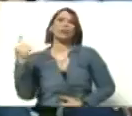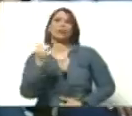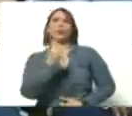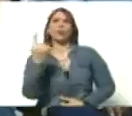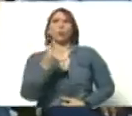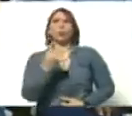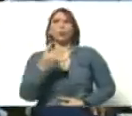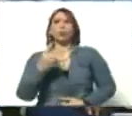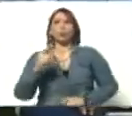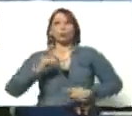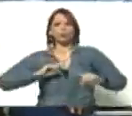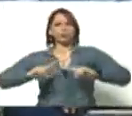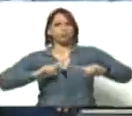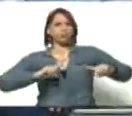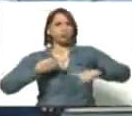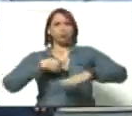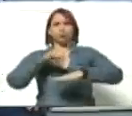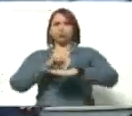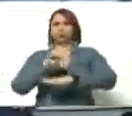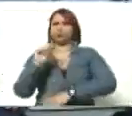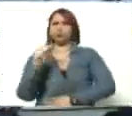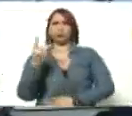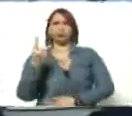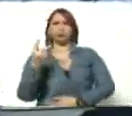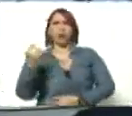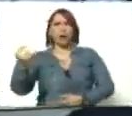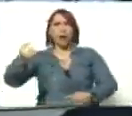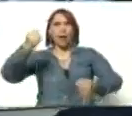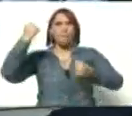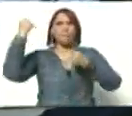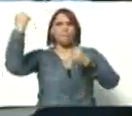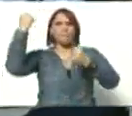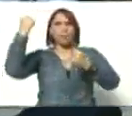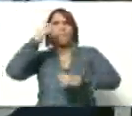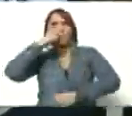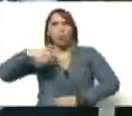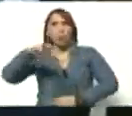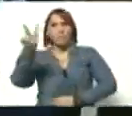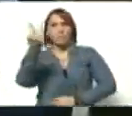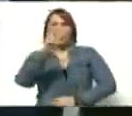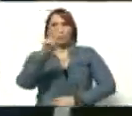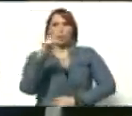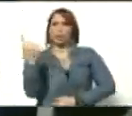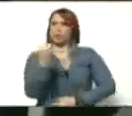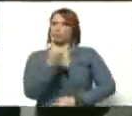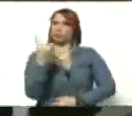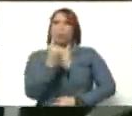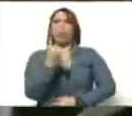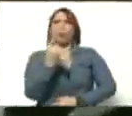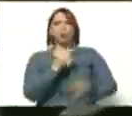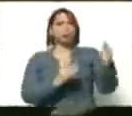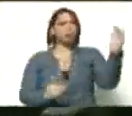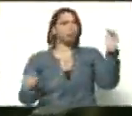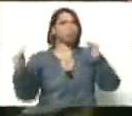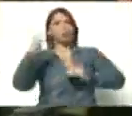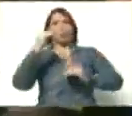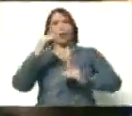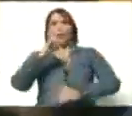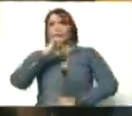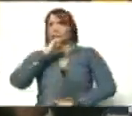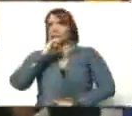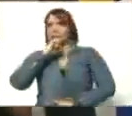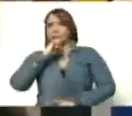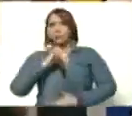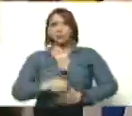actor, protagonista y campeón al pueblo venezolano, que solo ha logrado superar las